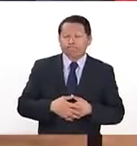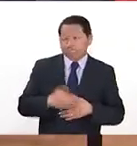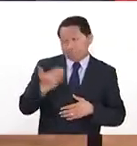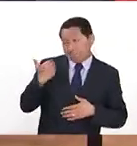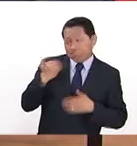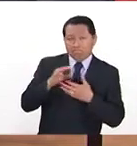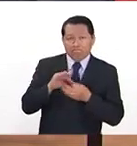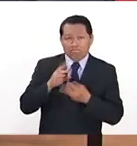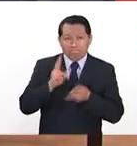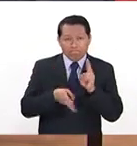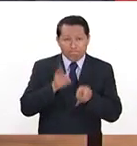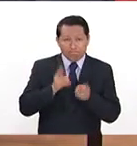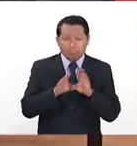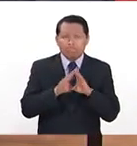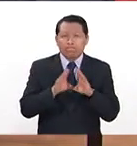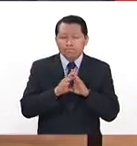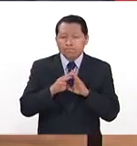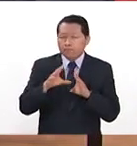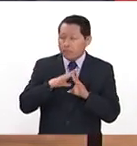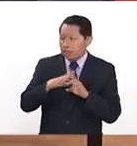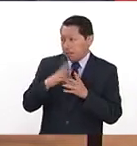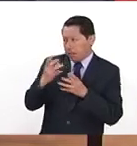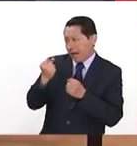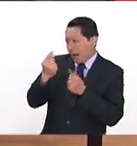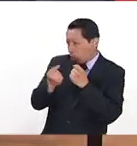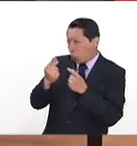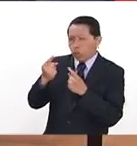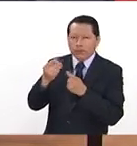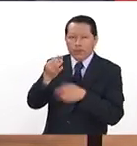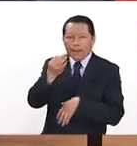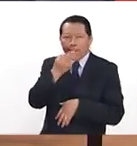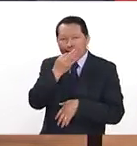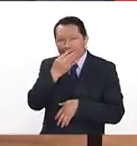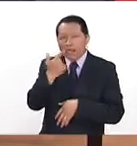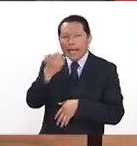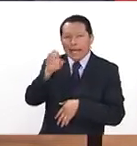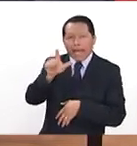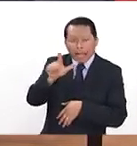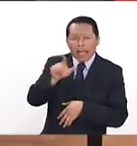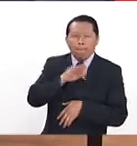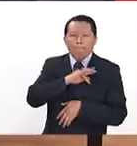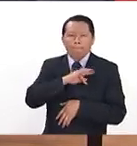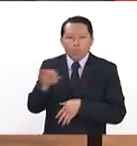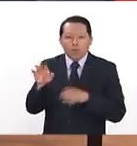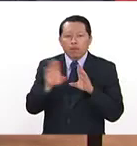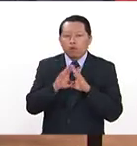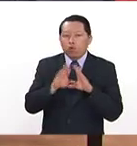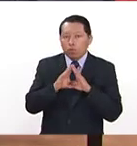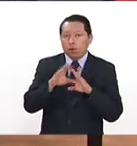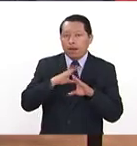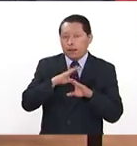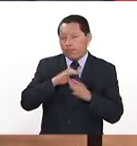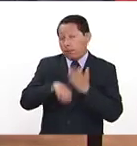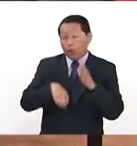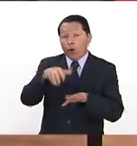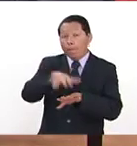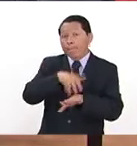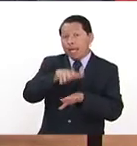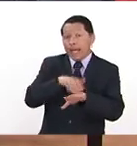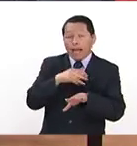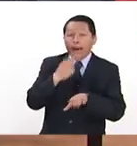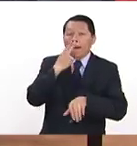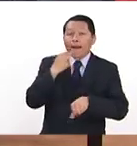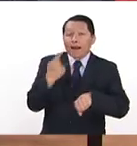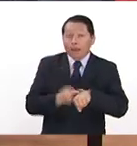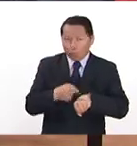que se han dado a conocer algunos medicamentos, geles que se pueden curar, ¿no? El pie diabético, por ejemplo.